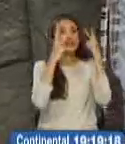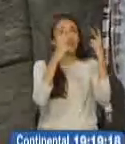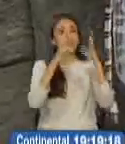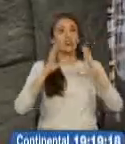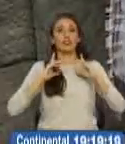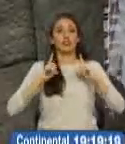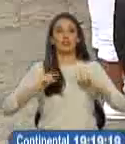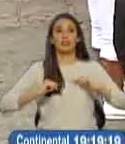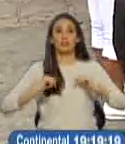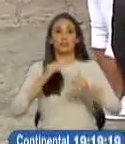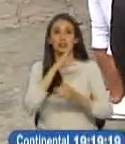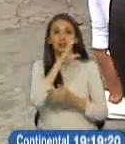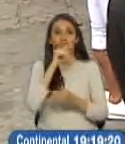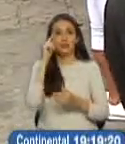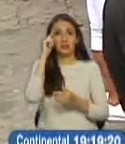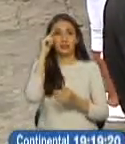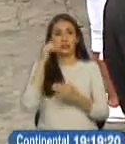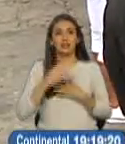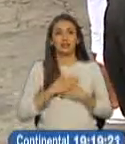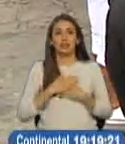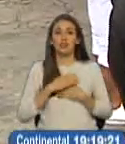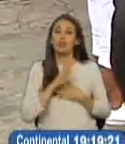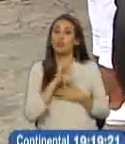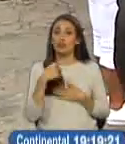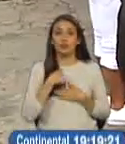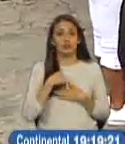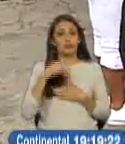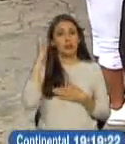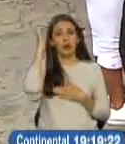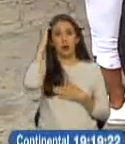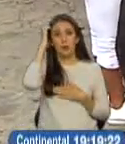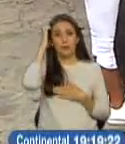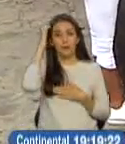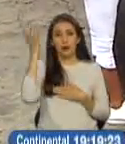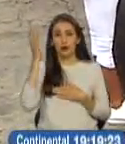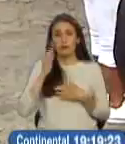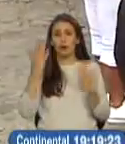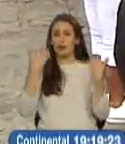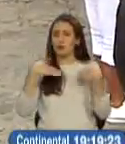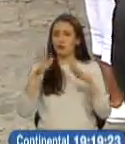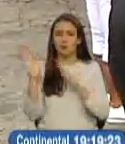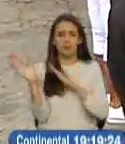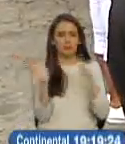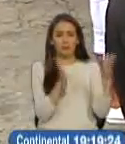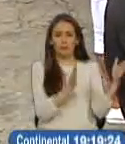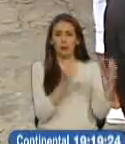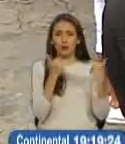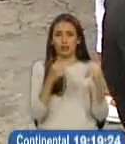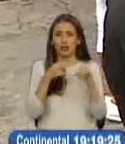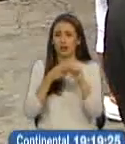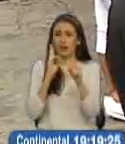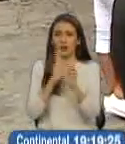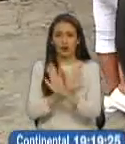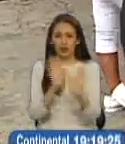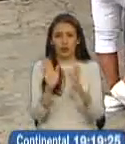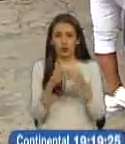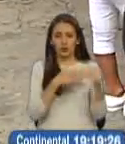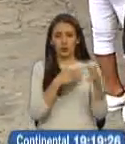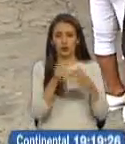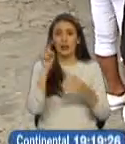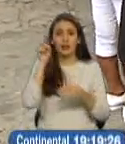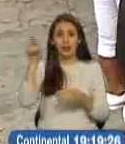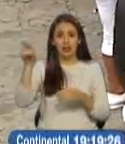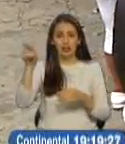salud del expresidente. Estoy muy preocupada por el señor presidente, porque aunque haya dejado la presidencia,